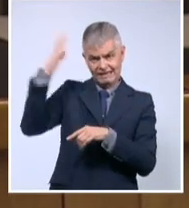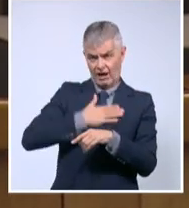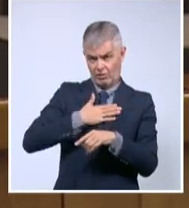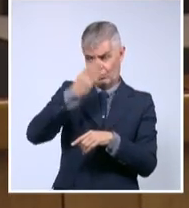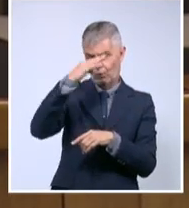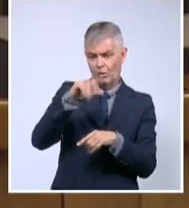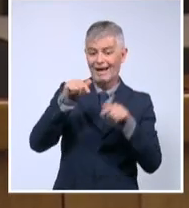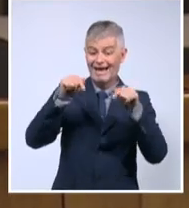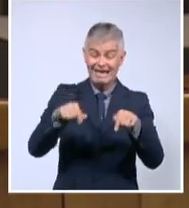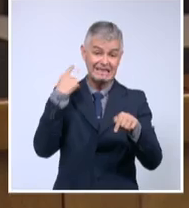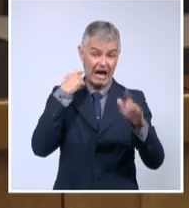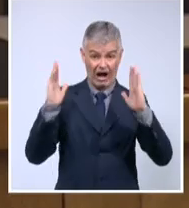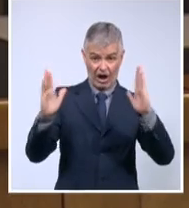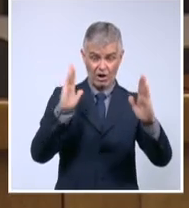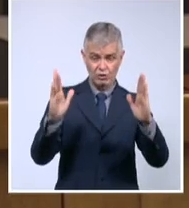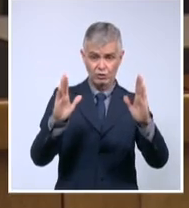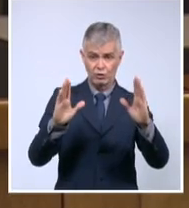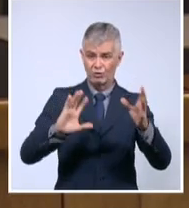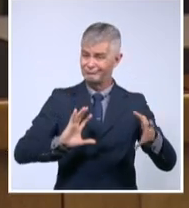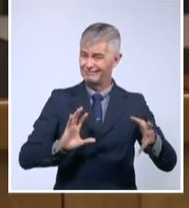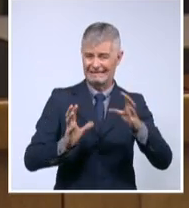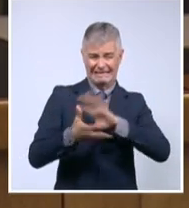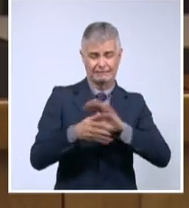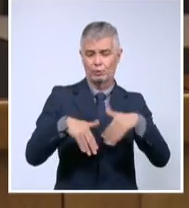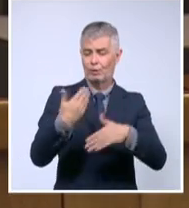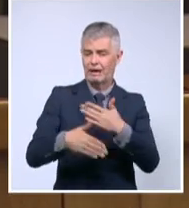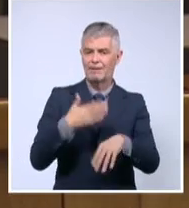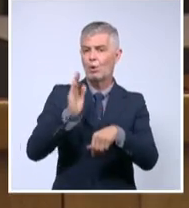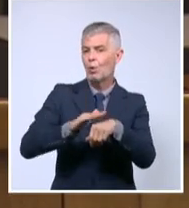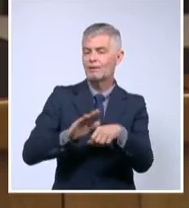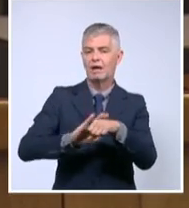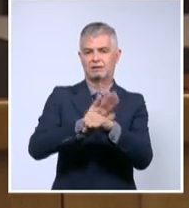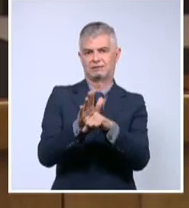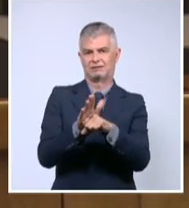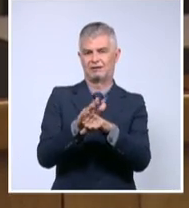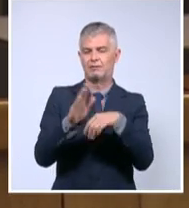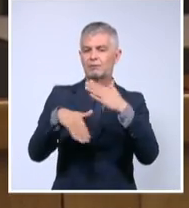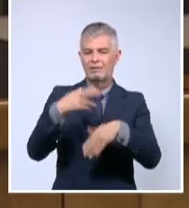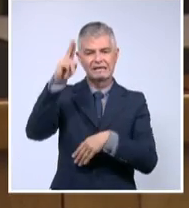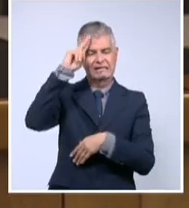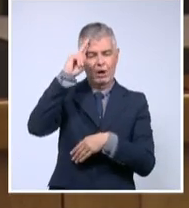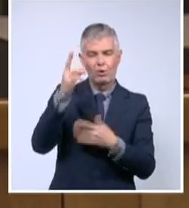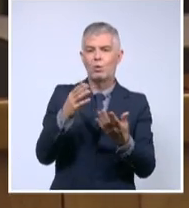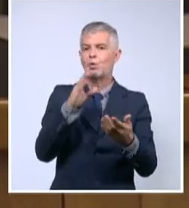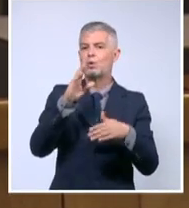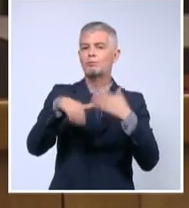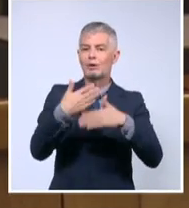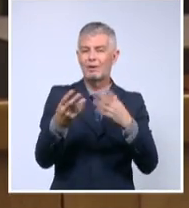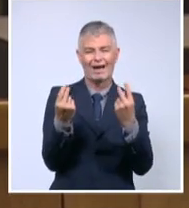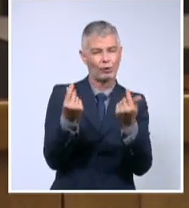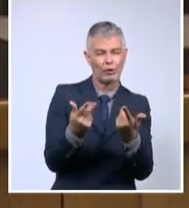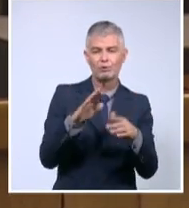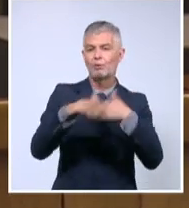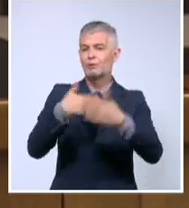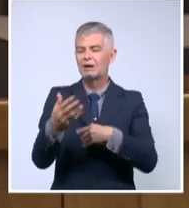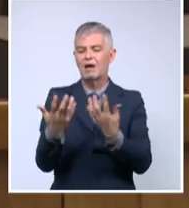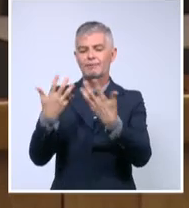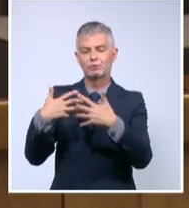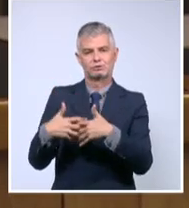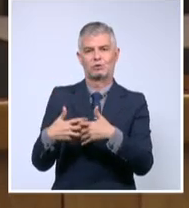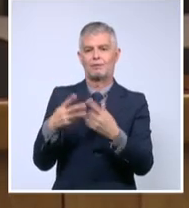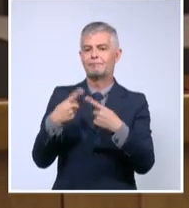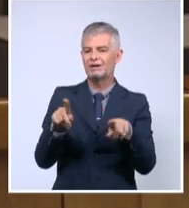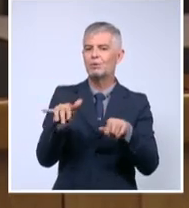un año de crisis por la COVID-19, de crisis sanitaria, económica y productiva, pero también ha sido el momento de aprender a